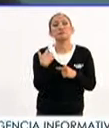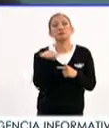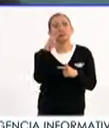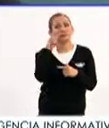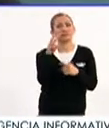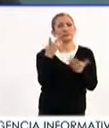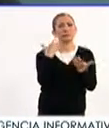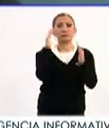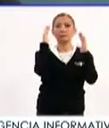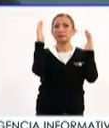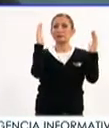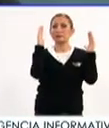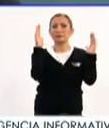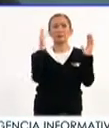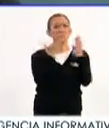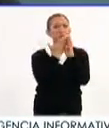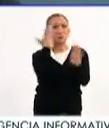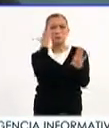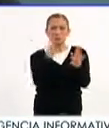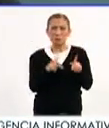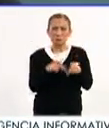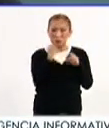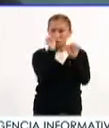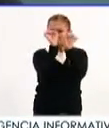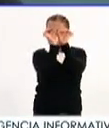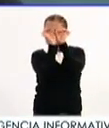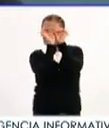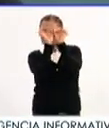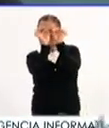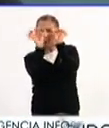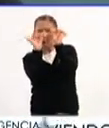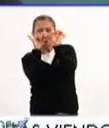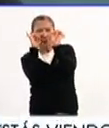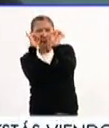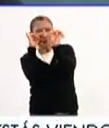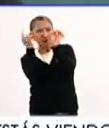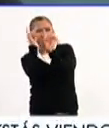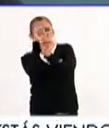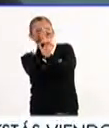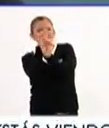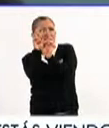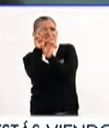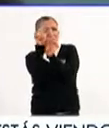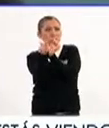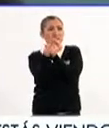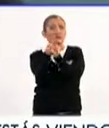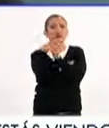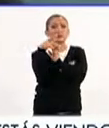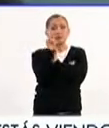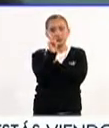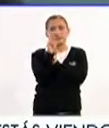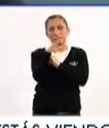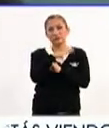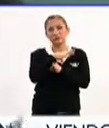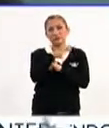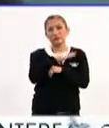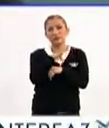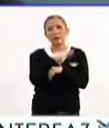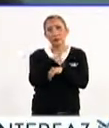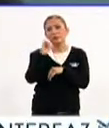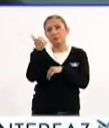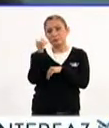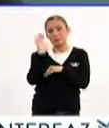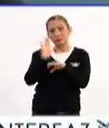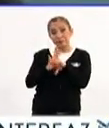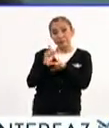fenómeno extraordinariamente débil, pequeñísimo, muy difícil de detección, pero pues hay otro